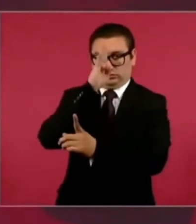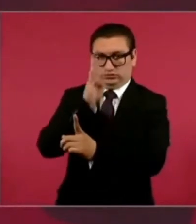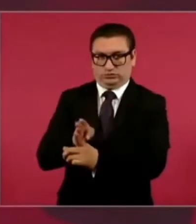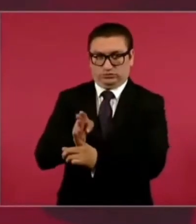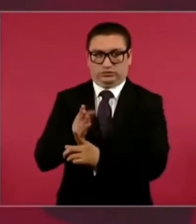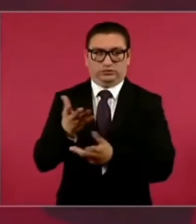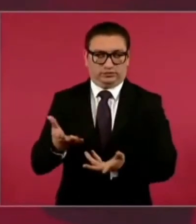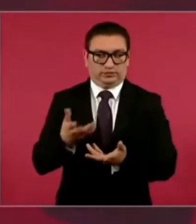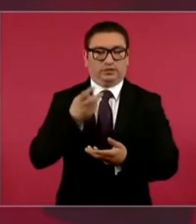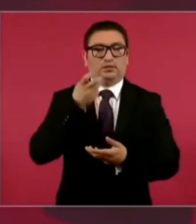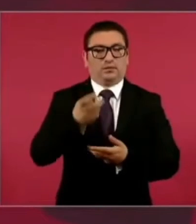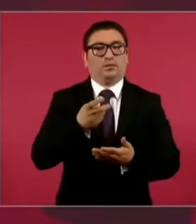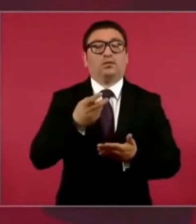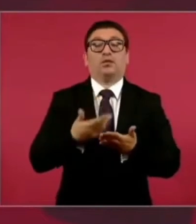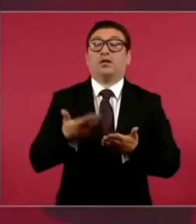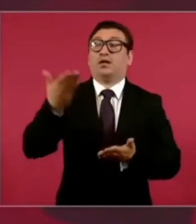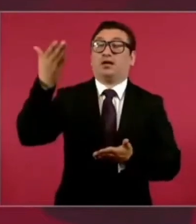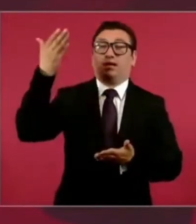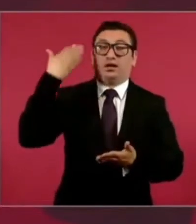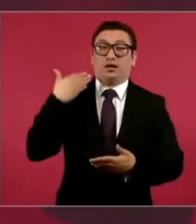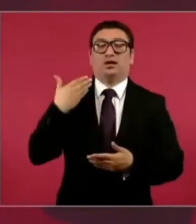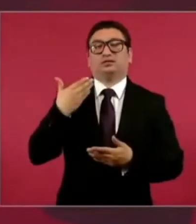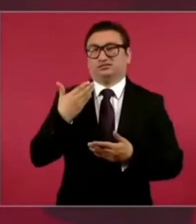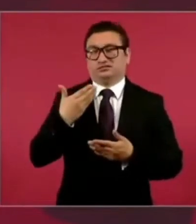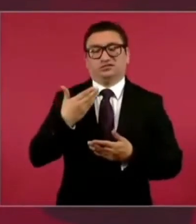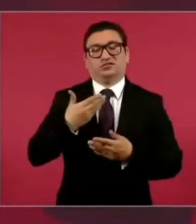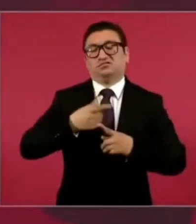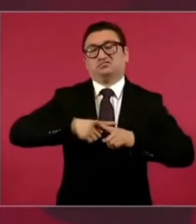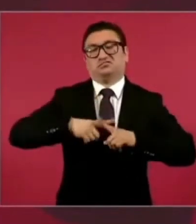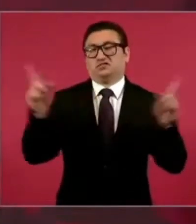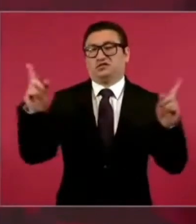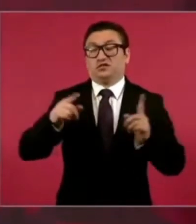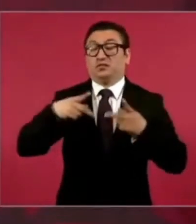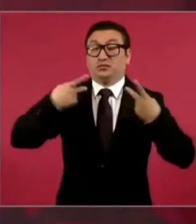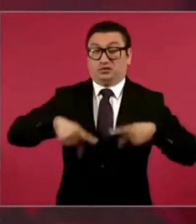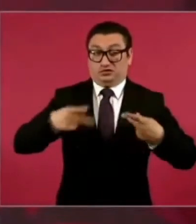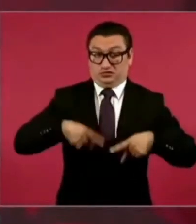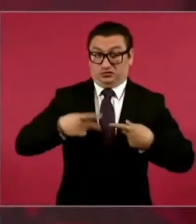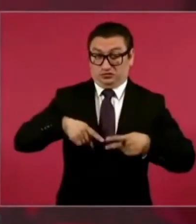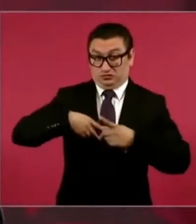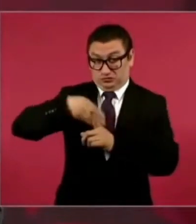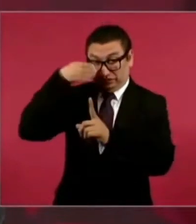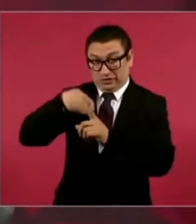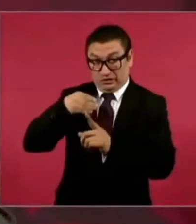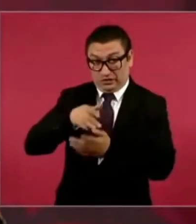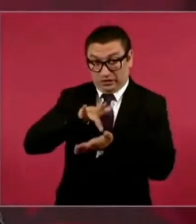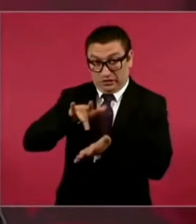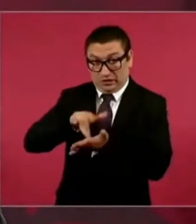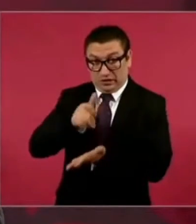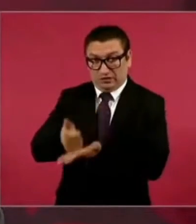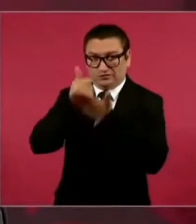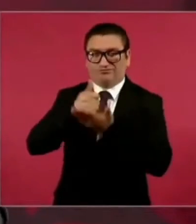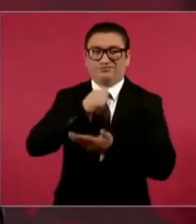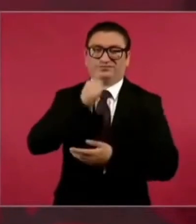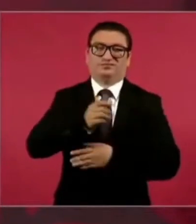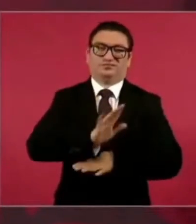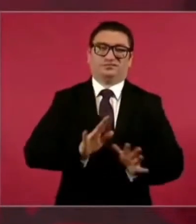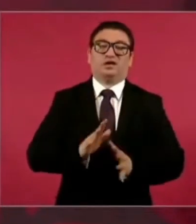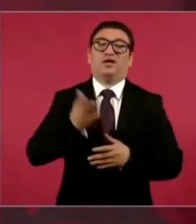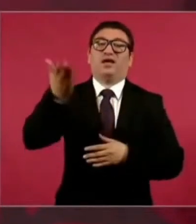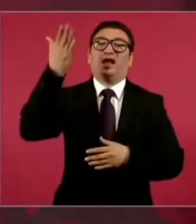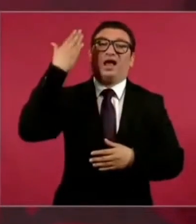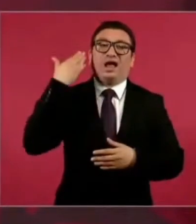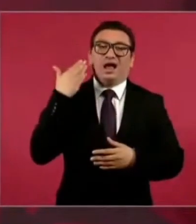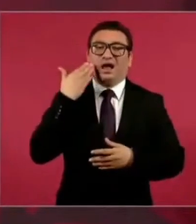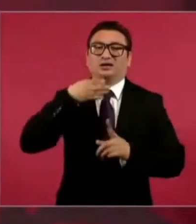Entonces, por eso antes, como no era el objetivo ayudar a la gente, sino el objetivo era que se